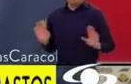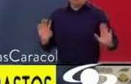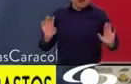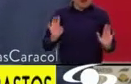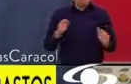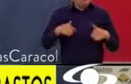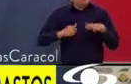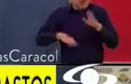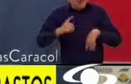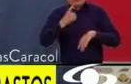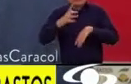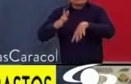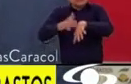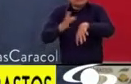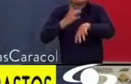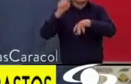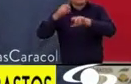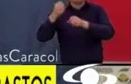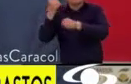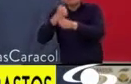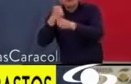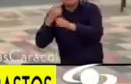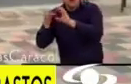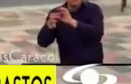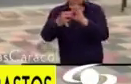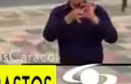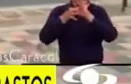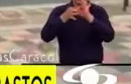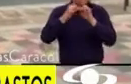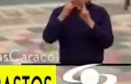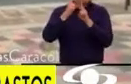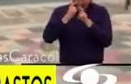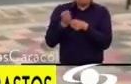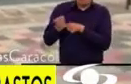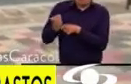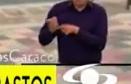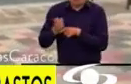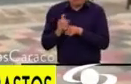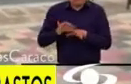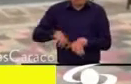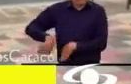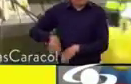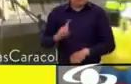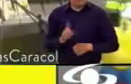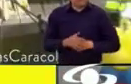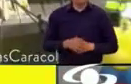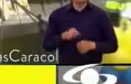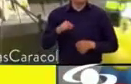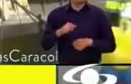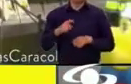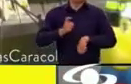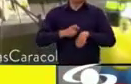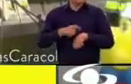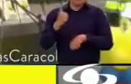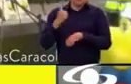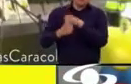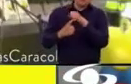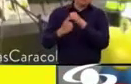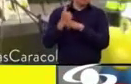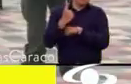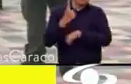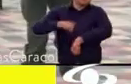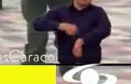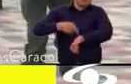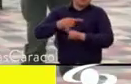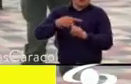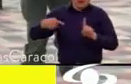unidos para que esa palabra desaparezca de todos. La jornada duró hora y media y terminó con aplausos para los encargados de llevar y